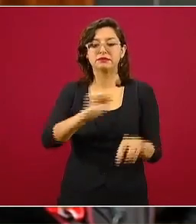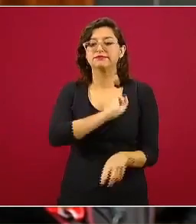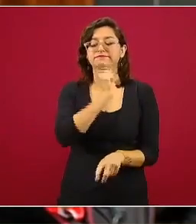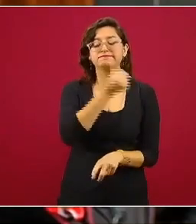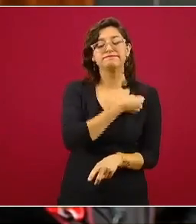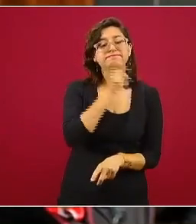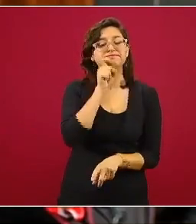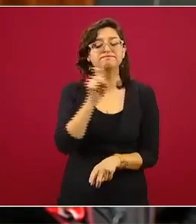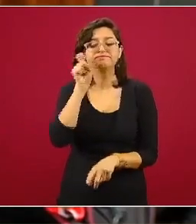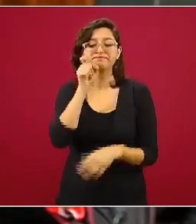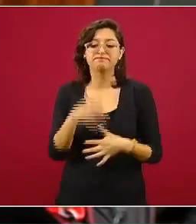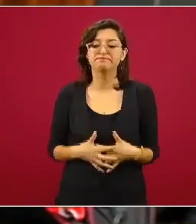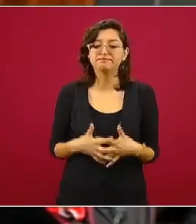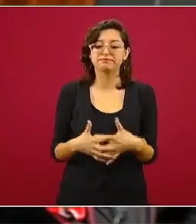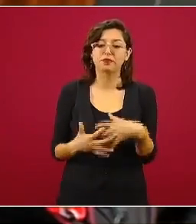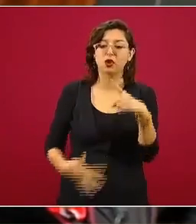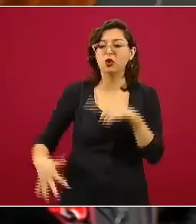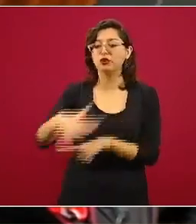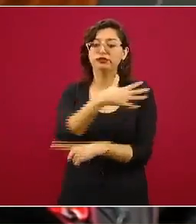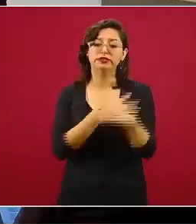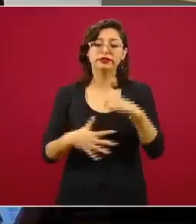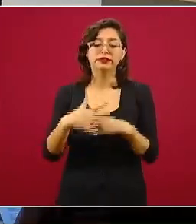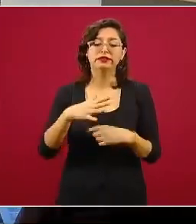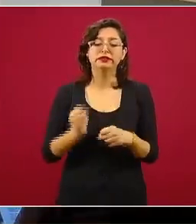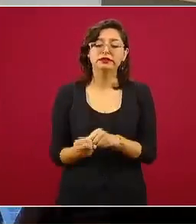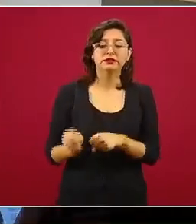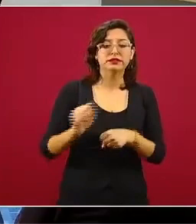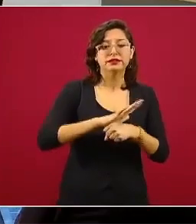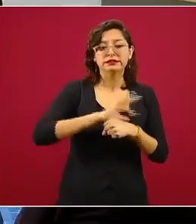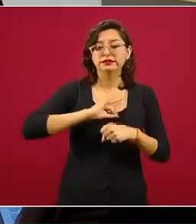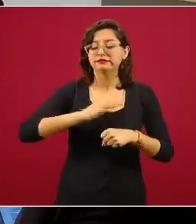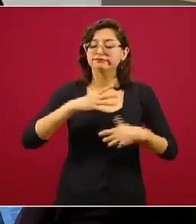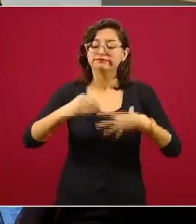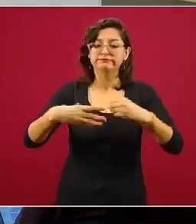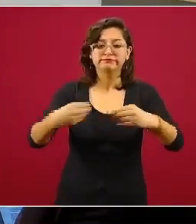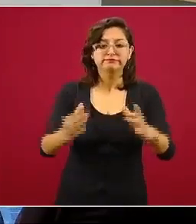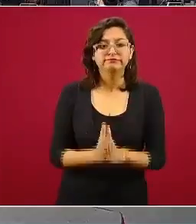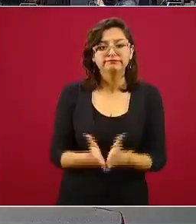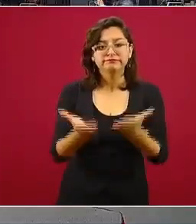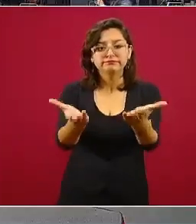sexual y reproductiva en el contexto de la pandemia, canciller, por favor?